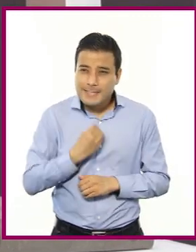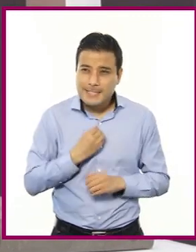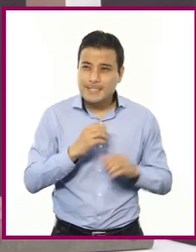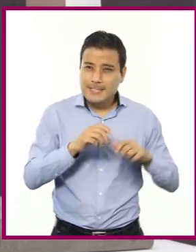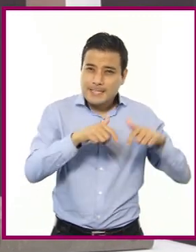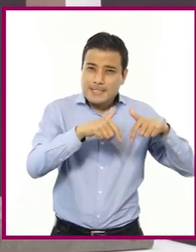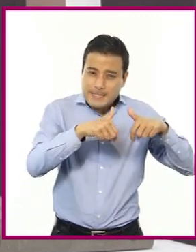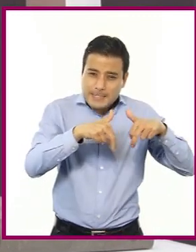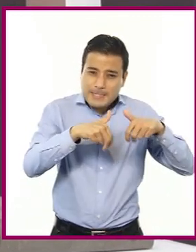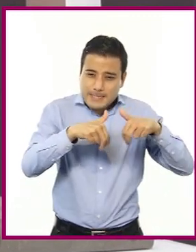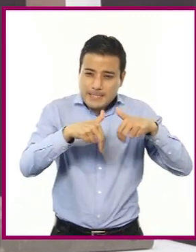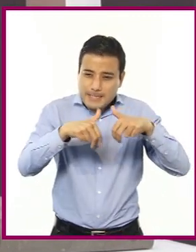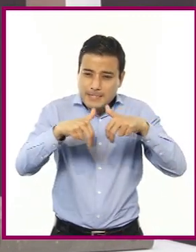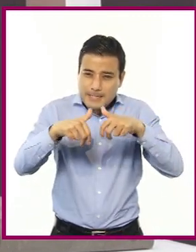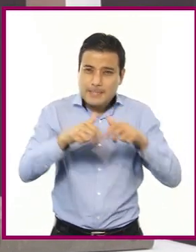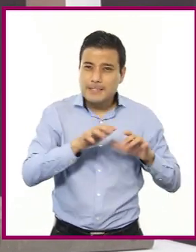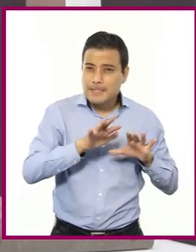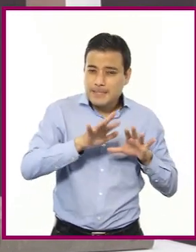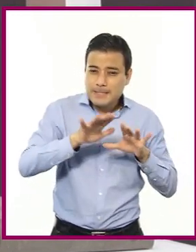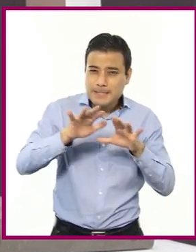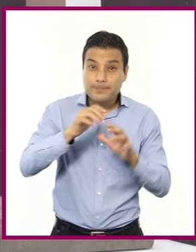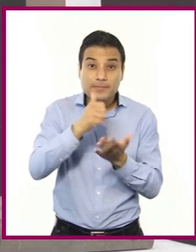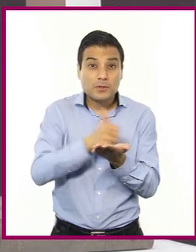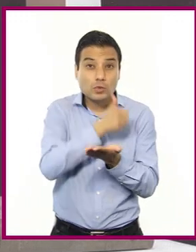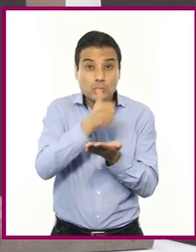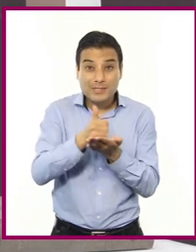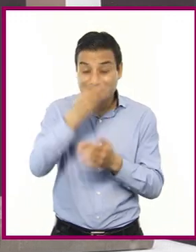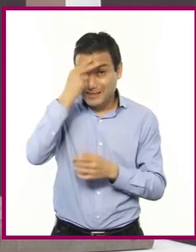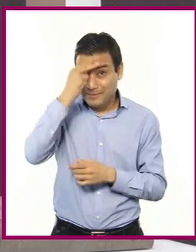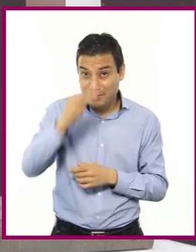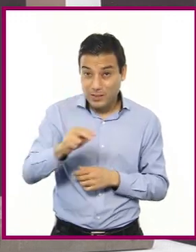pie, inútilmente, a la Ciudad de México,